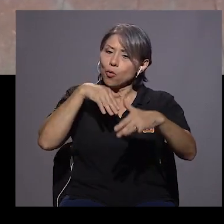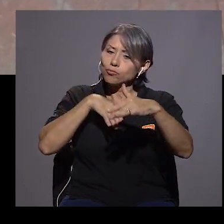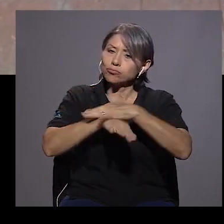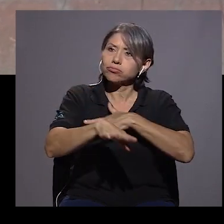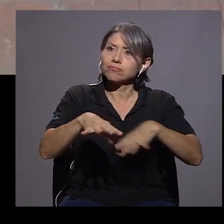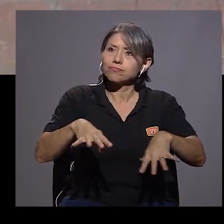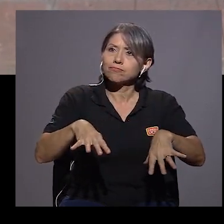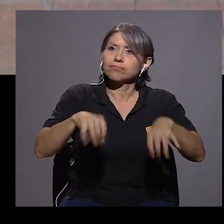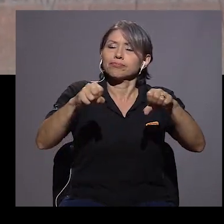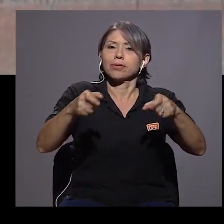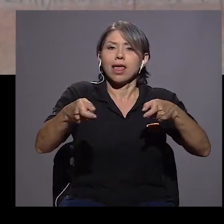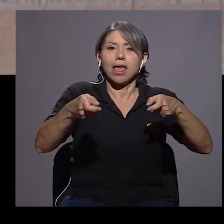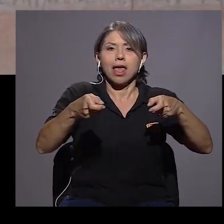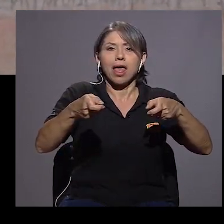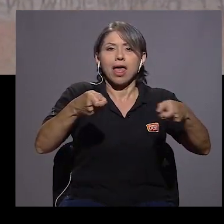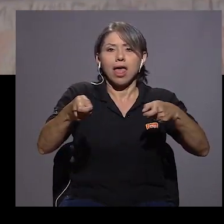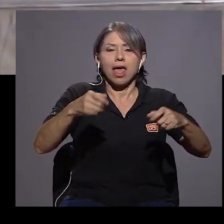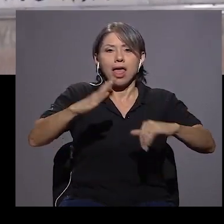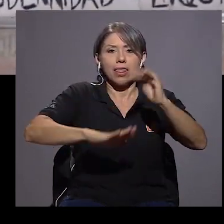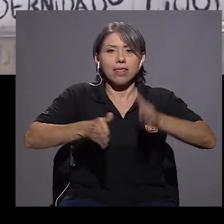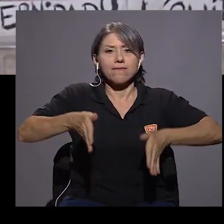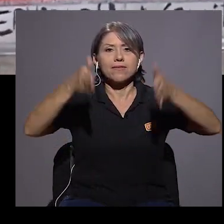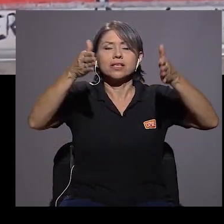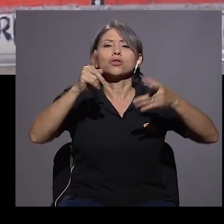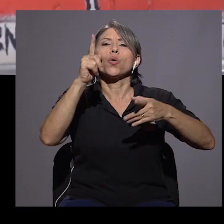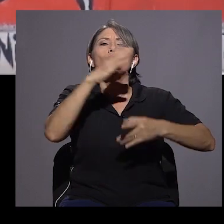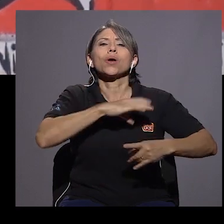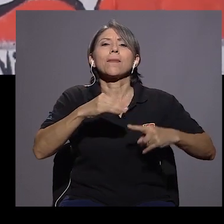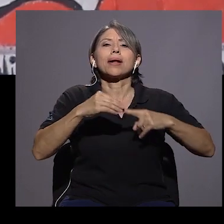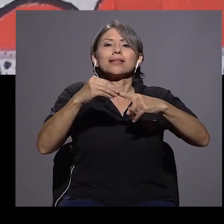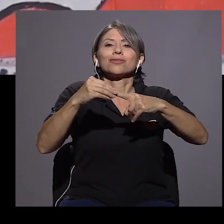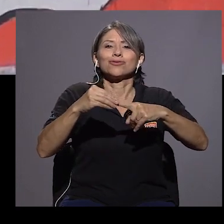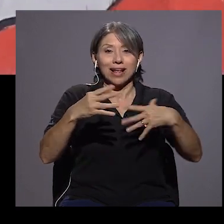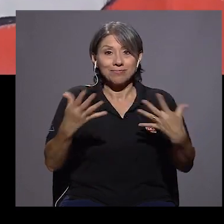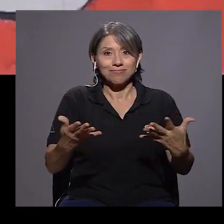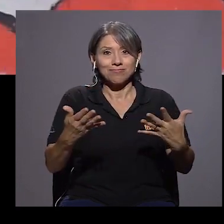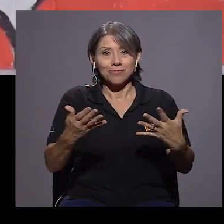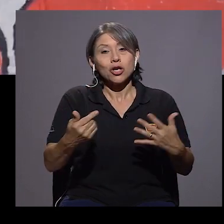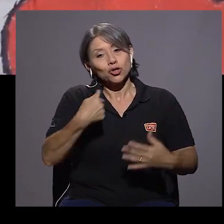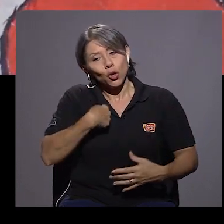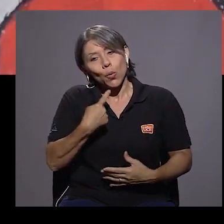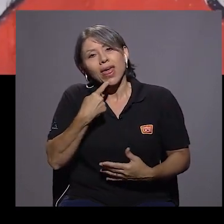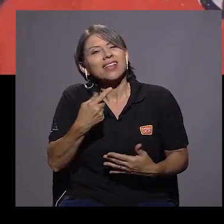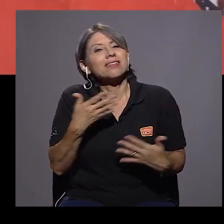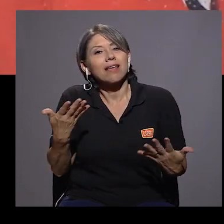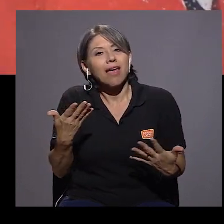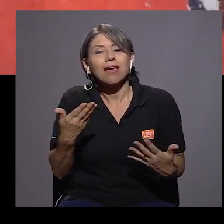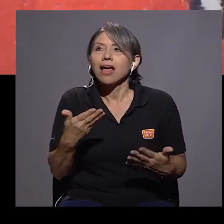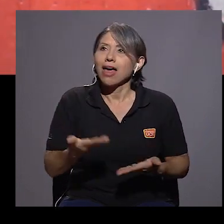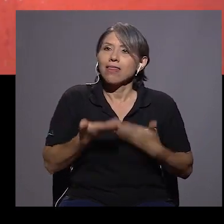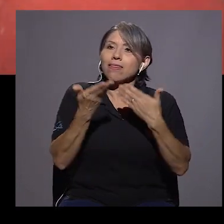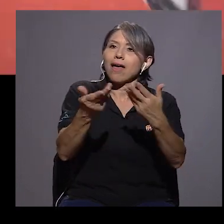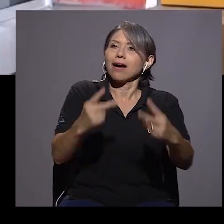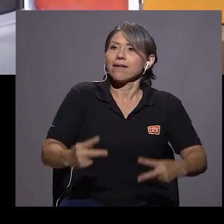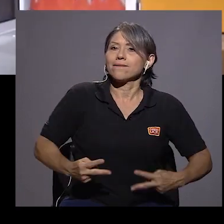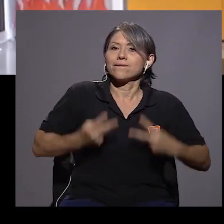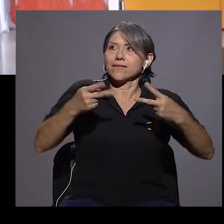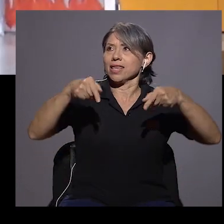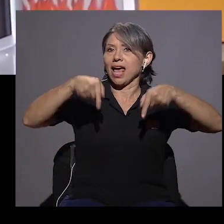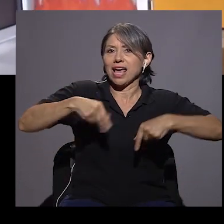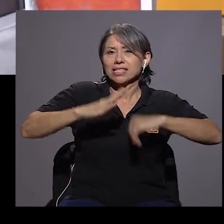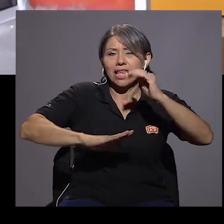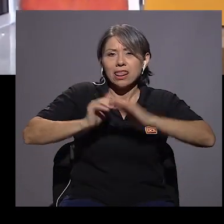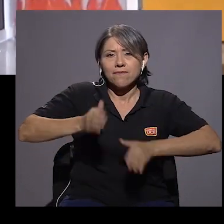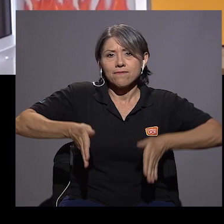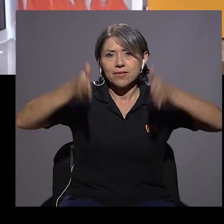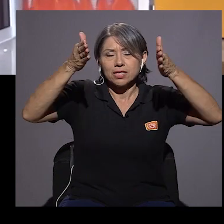Es una toma que también ha tenido una particularidad, que ha sido el darle vida, voy a decirlo desde este discurso, darle vida a